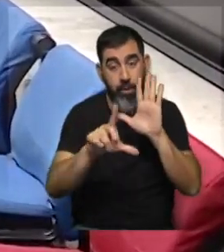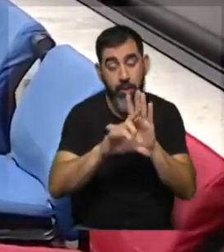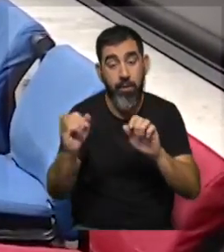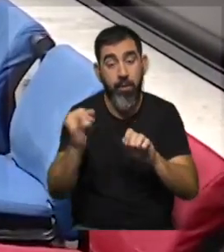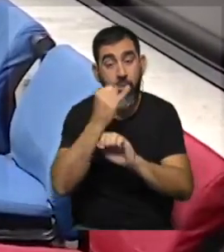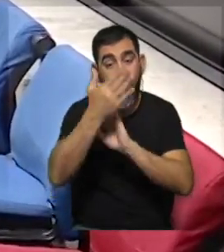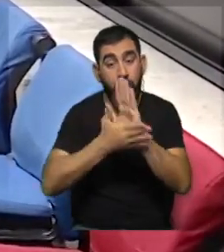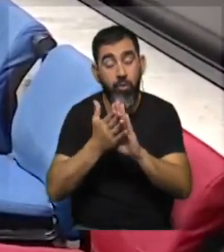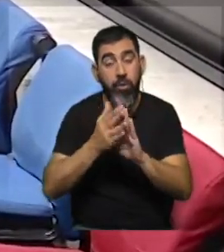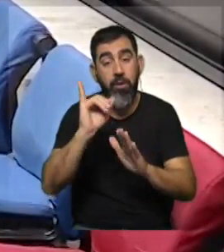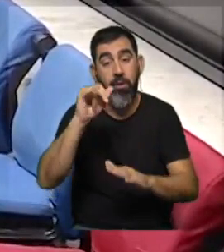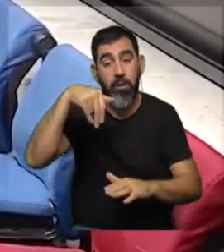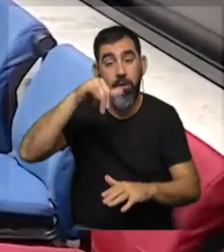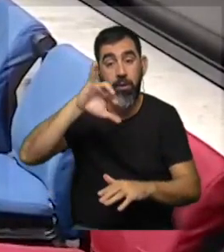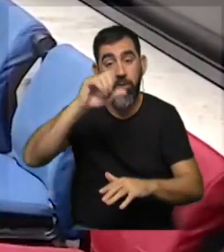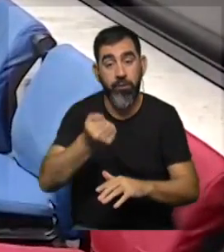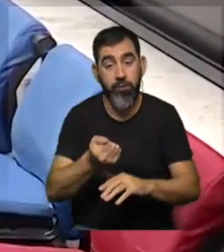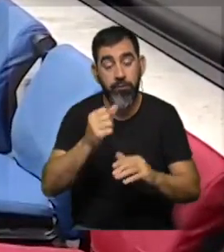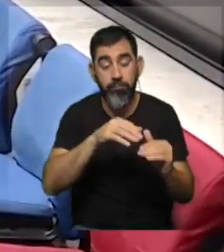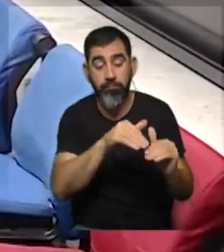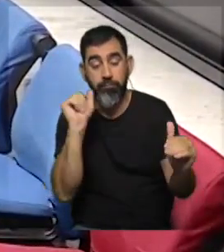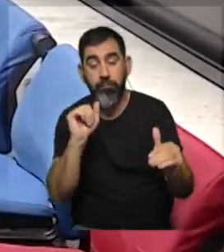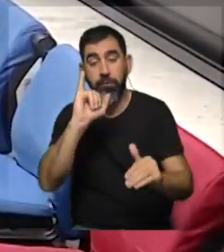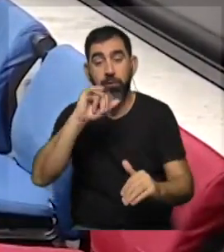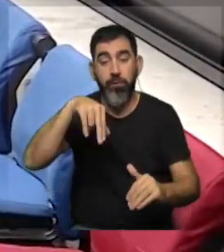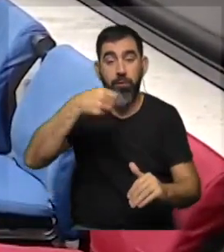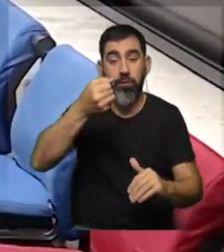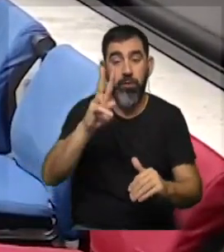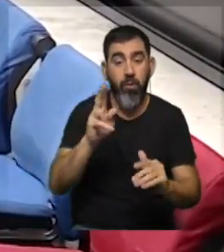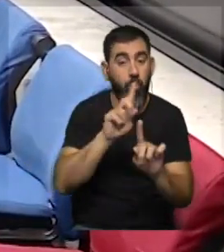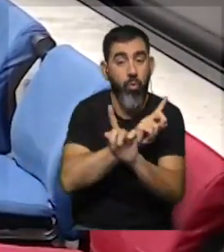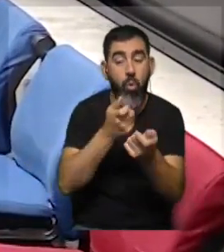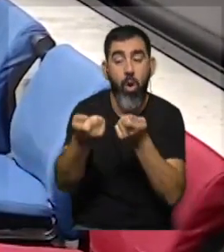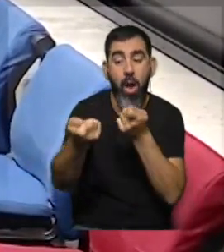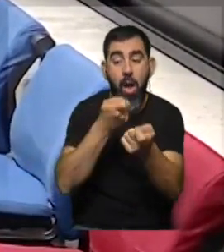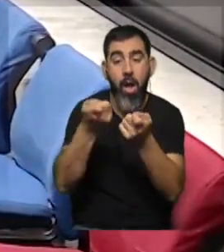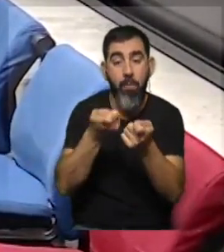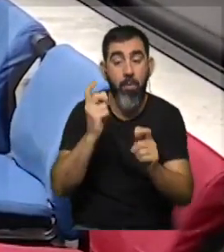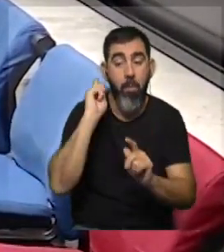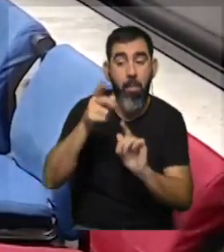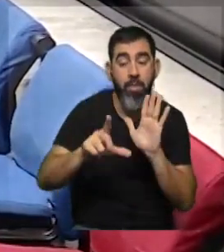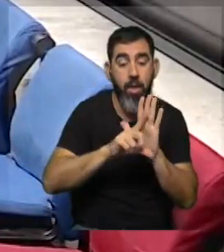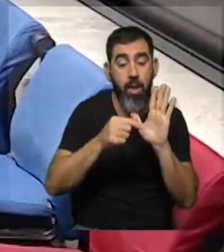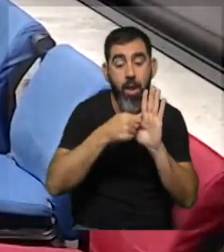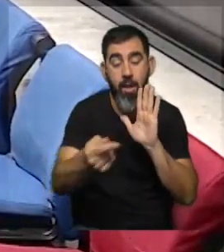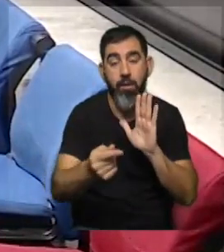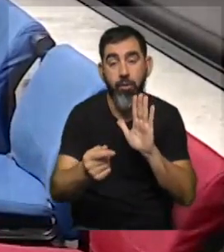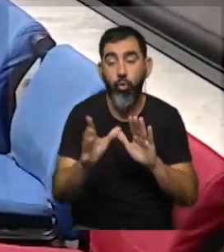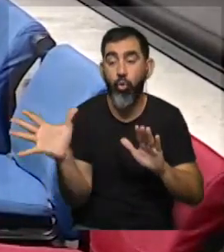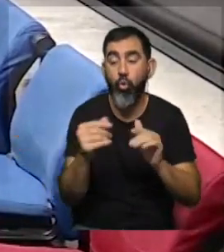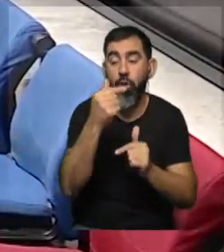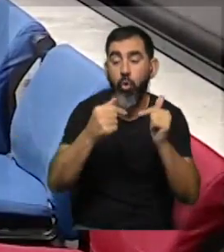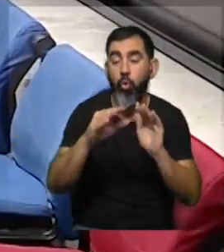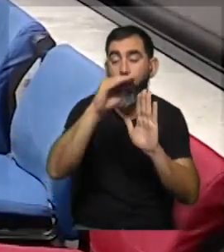el Instituto Nacional de inclusión social y adolescente que se desprende del inau no estamos administrando como asilo determina la ley todas las medidas